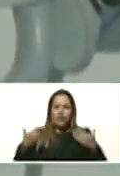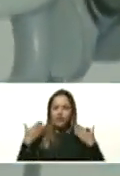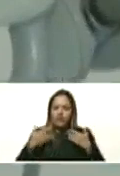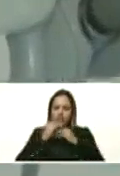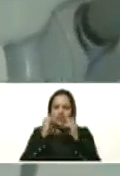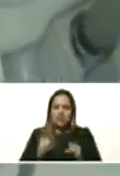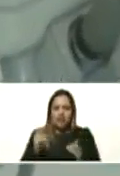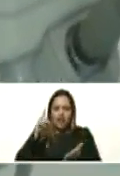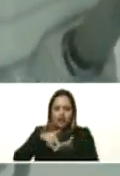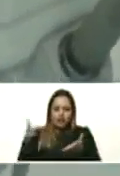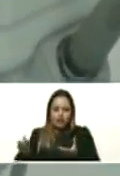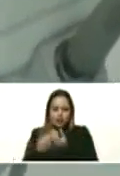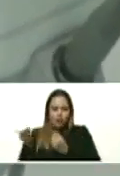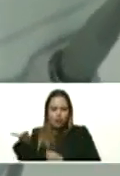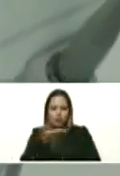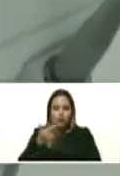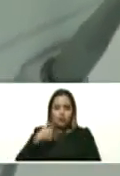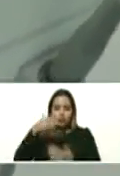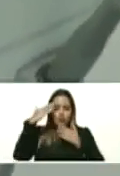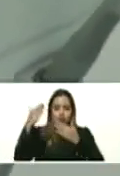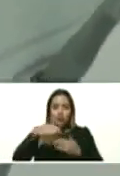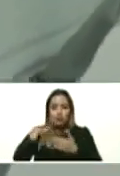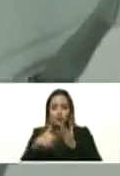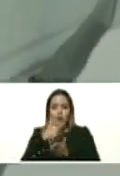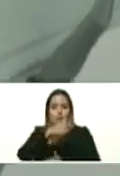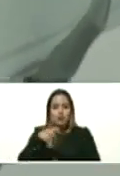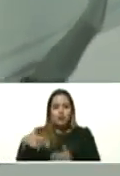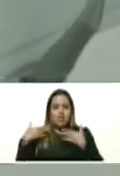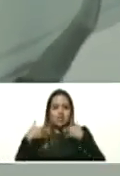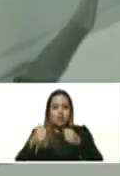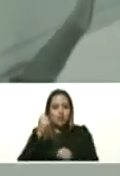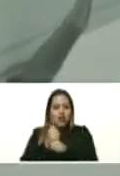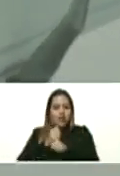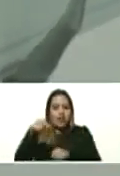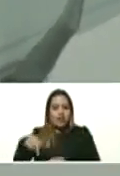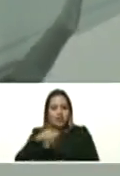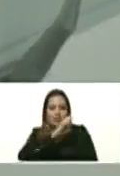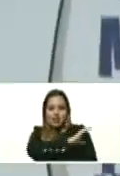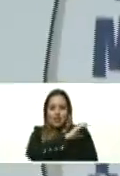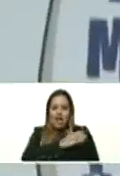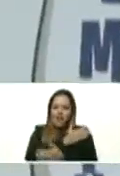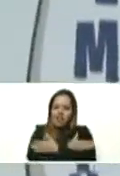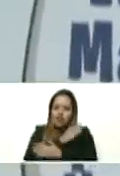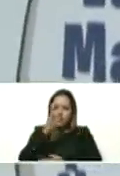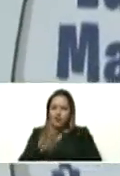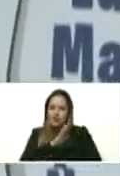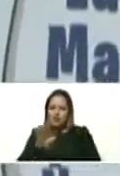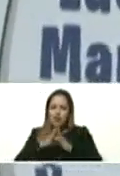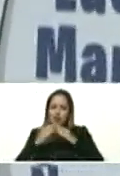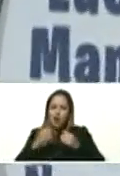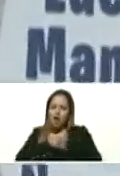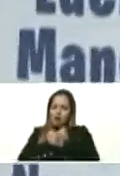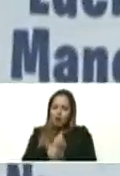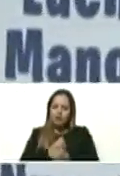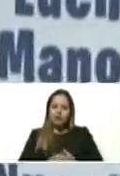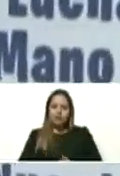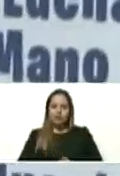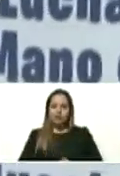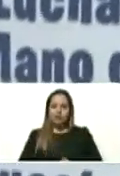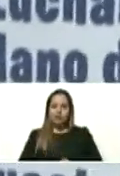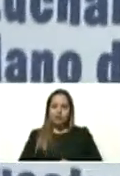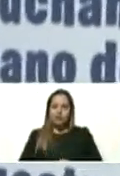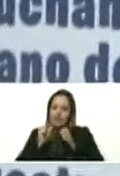momento con ustedes. Denle mi saludo a todo el personal de salud de esta clínica. Mi abrazo, mis bendiciones y todo mi amor.